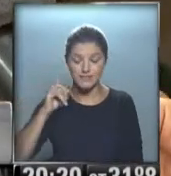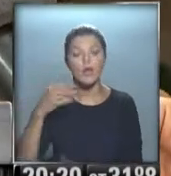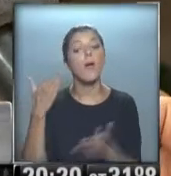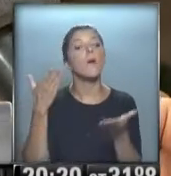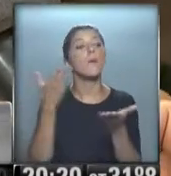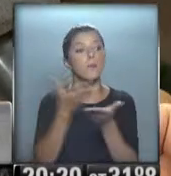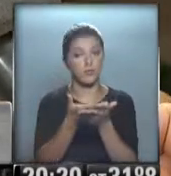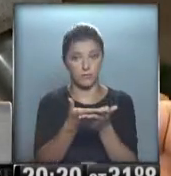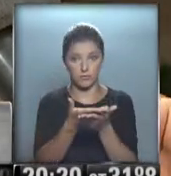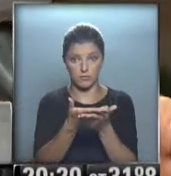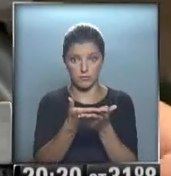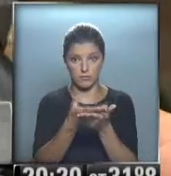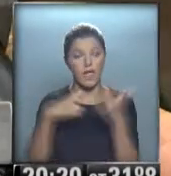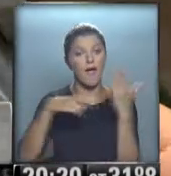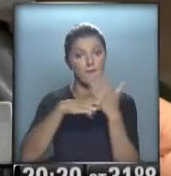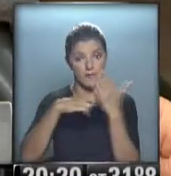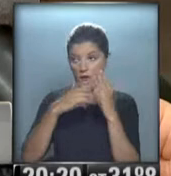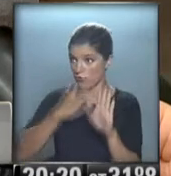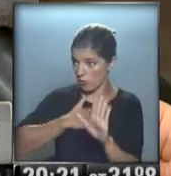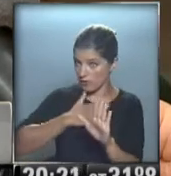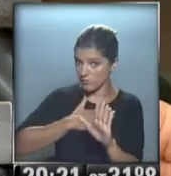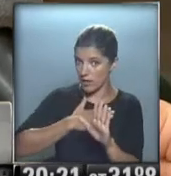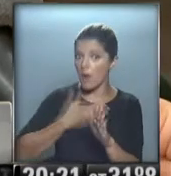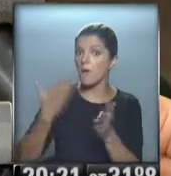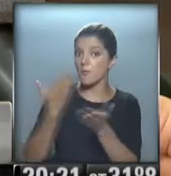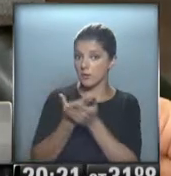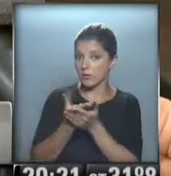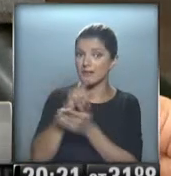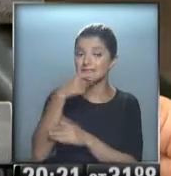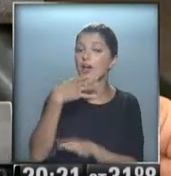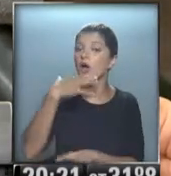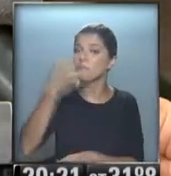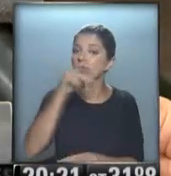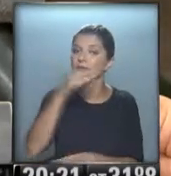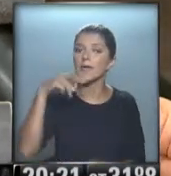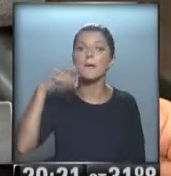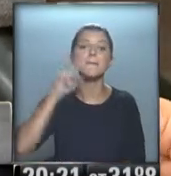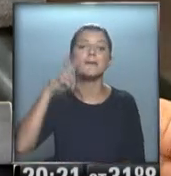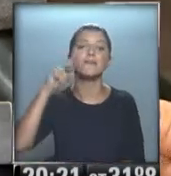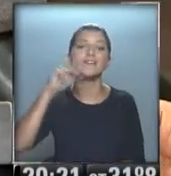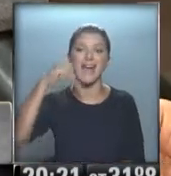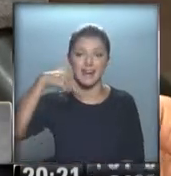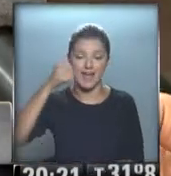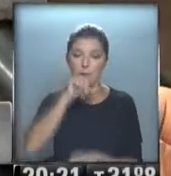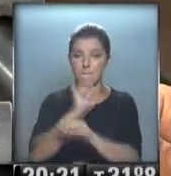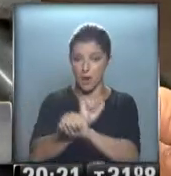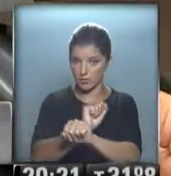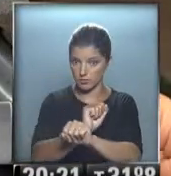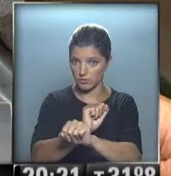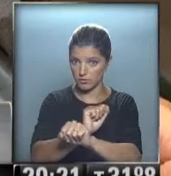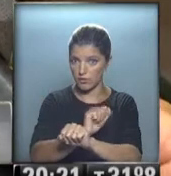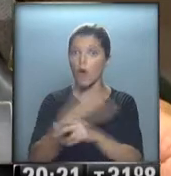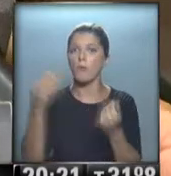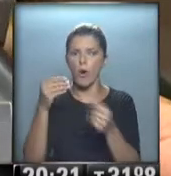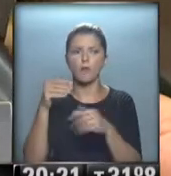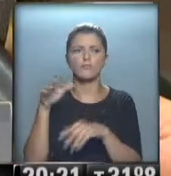le pidió a la fiscal de nosotros que daba la orden de que la señora Viviana Caliba quedara presa por